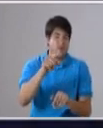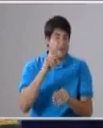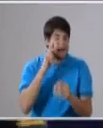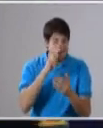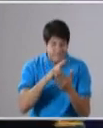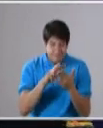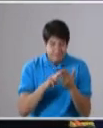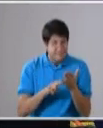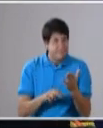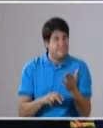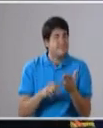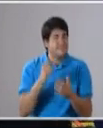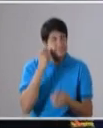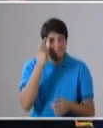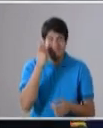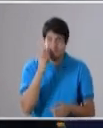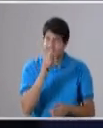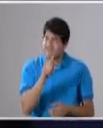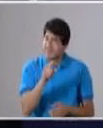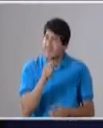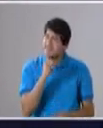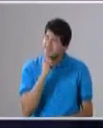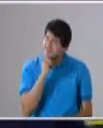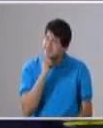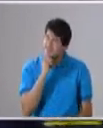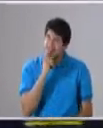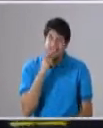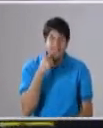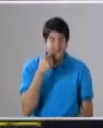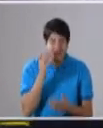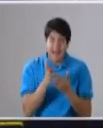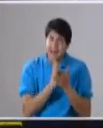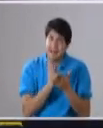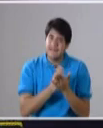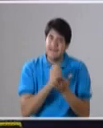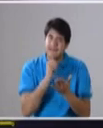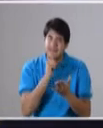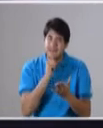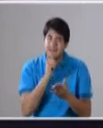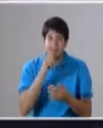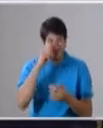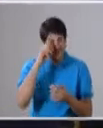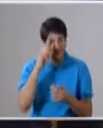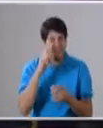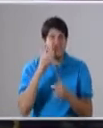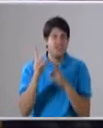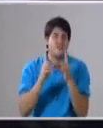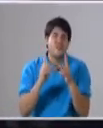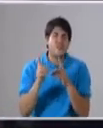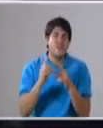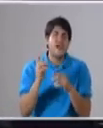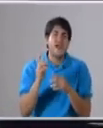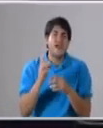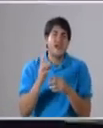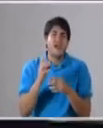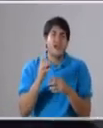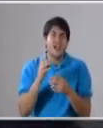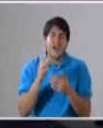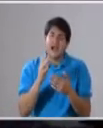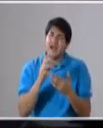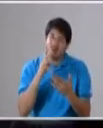diga: será eso bíblico? ¿Y cuál es su fuente?